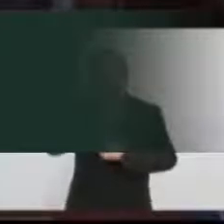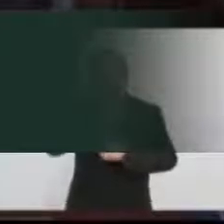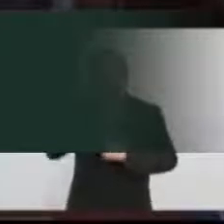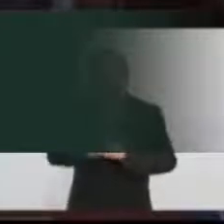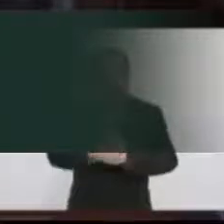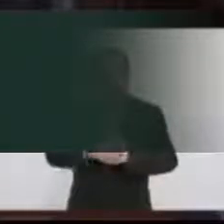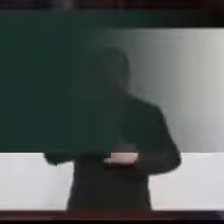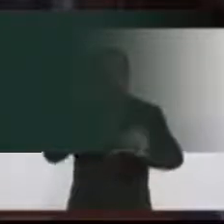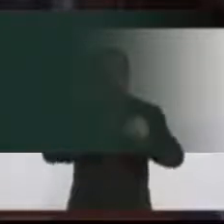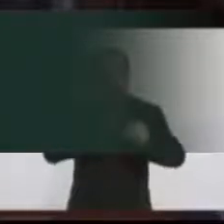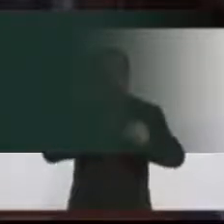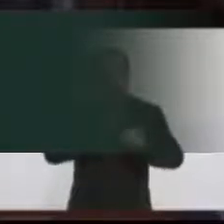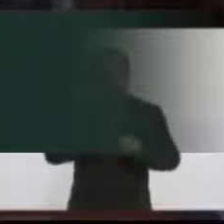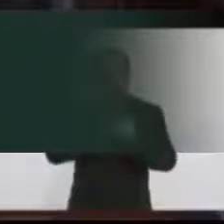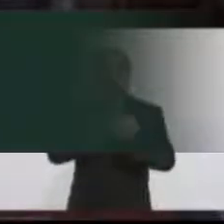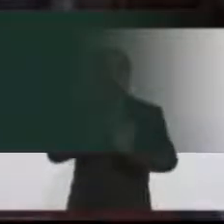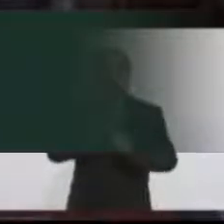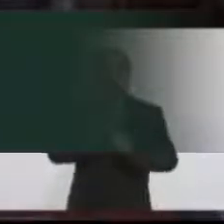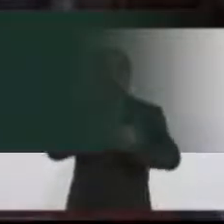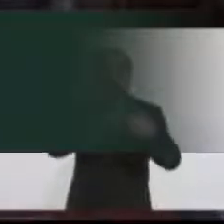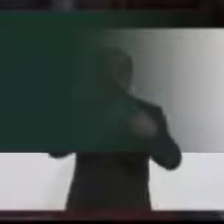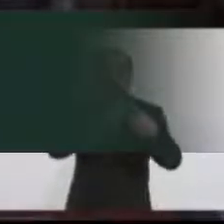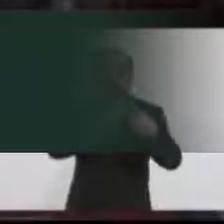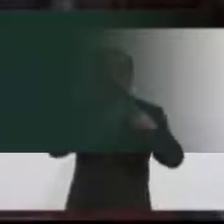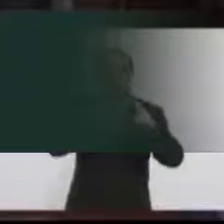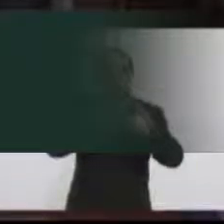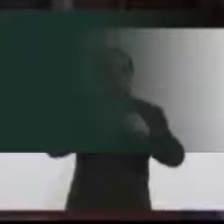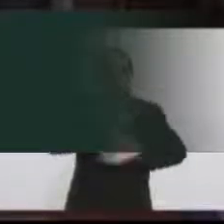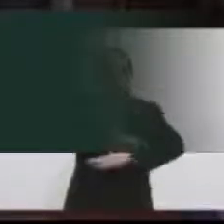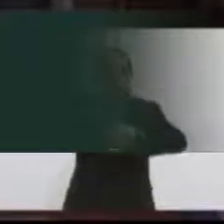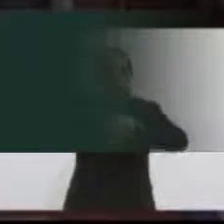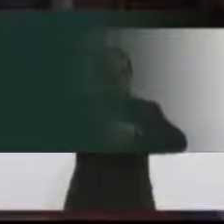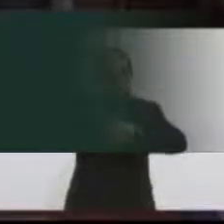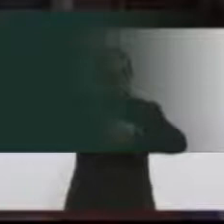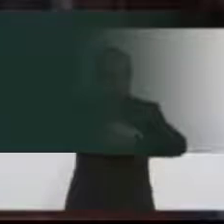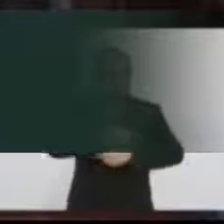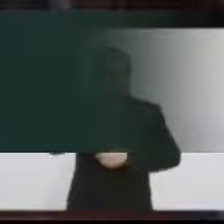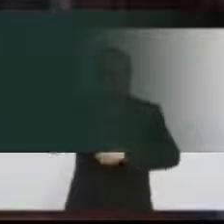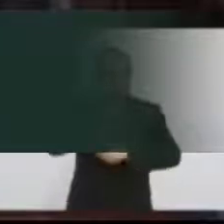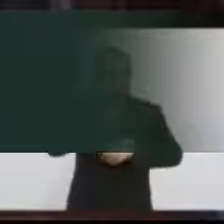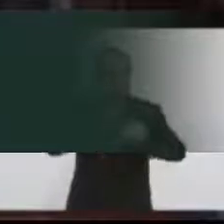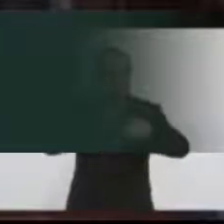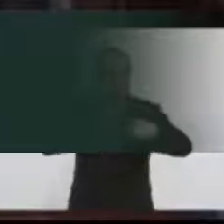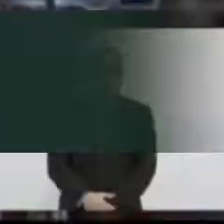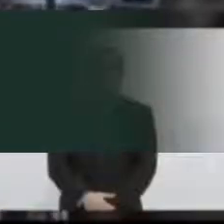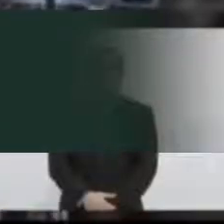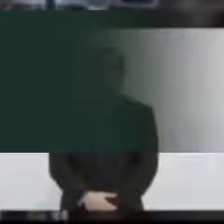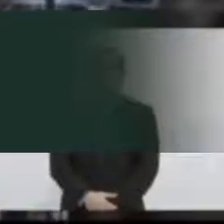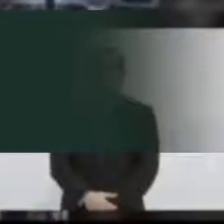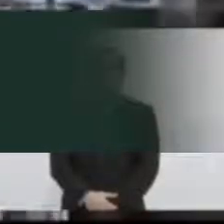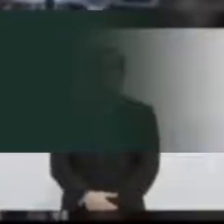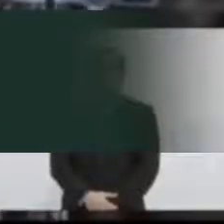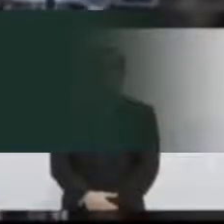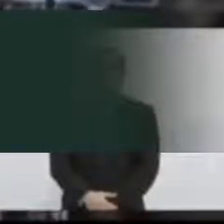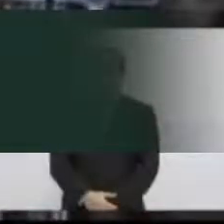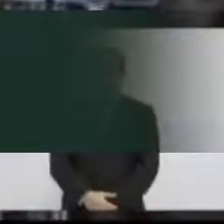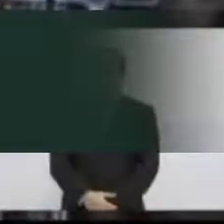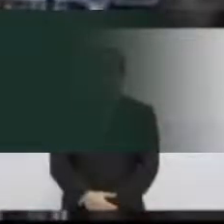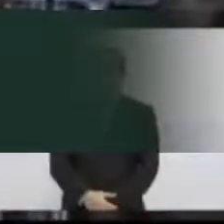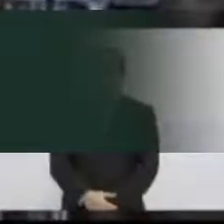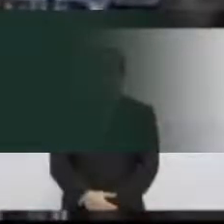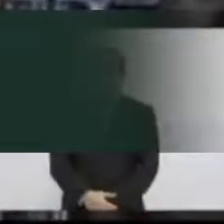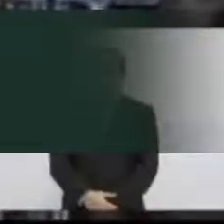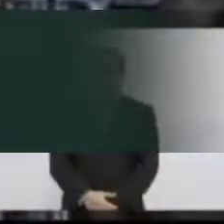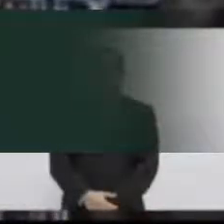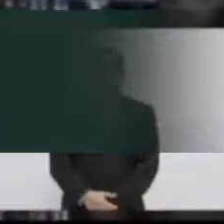fue representante del Papa en este país entre 1989 y 1991, destacó que la capital mexicana